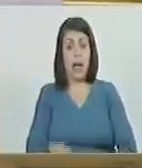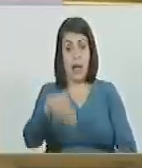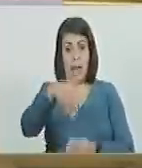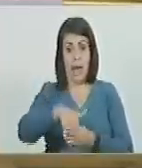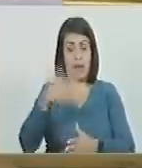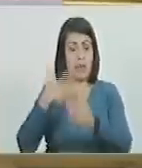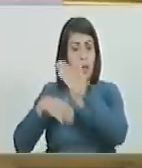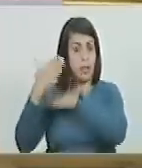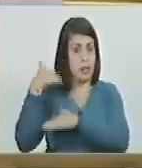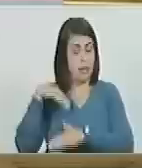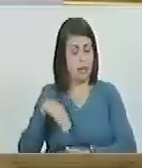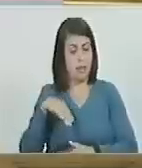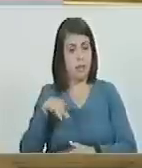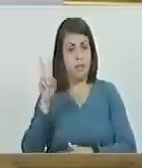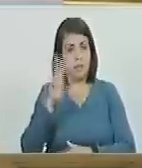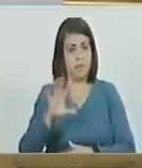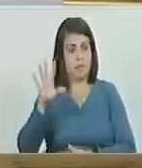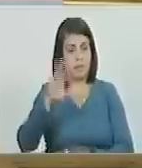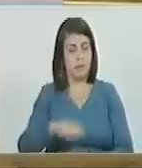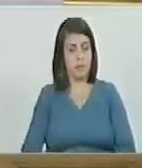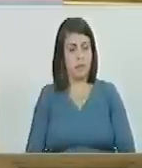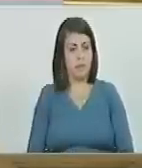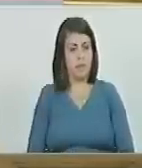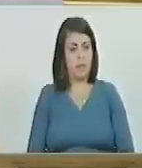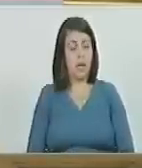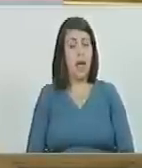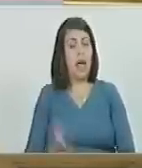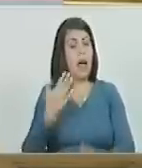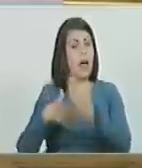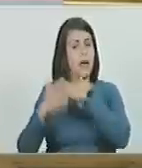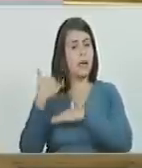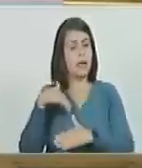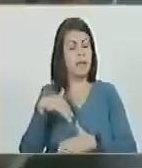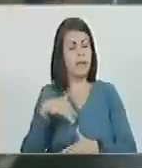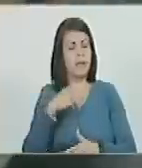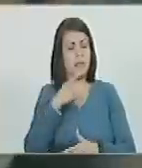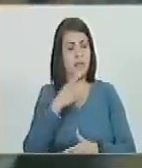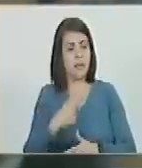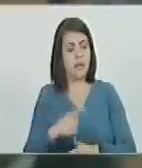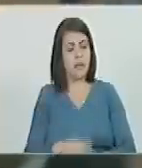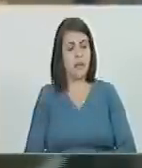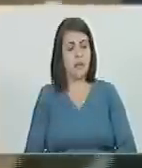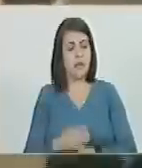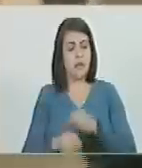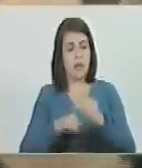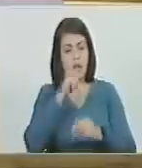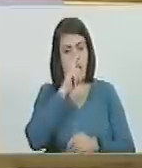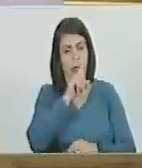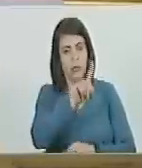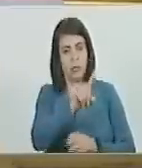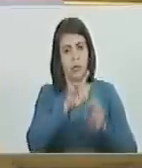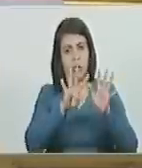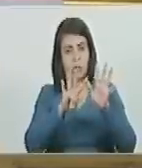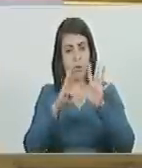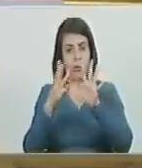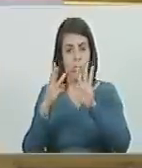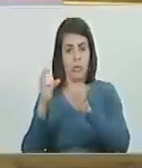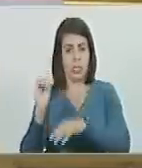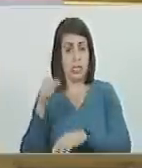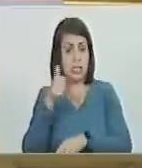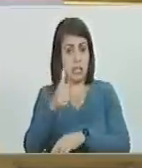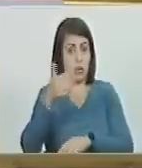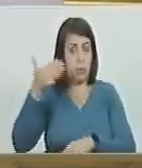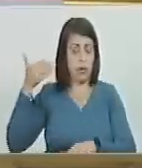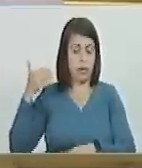elecciones antes en Venezuela. Llegó a haber una oportunidad que se eligió alcalde y gobernador en la década del 80 del siglo pasado,